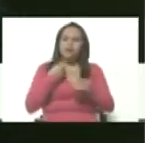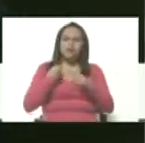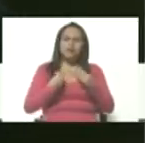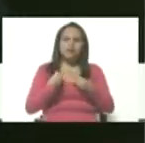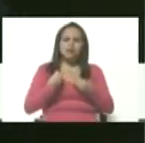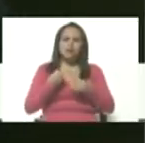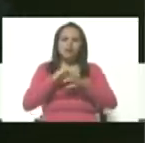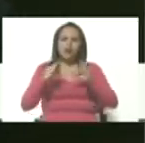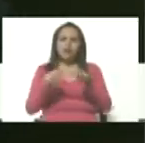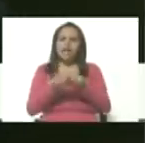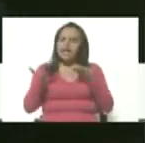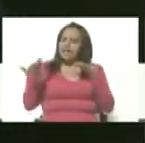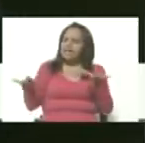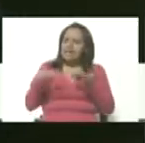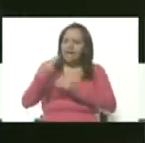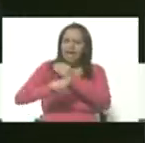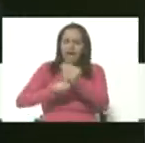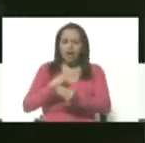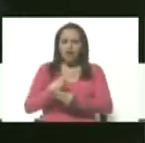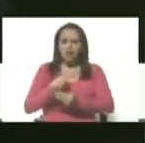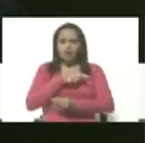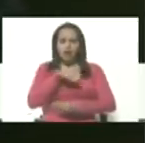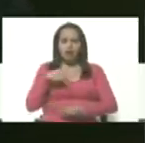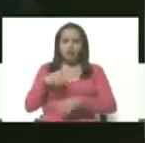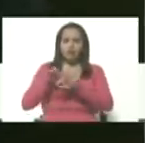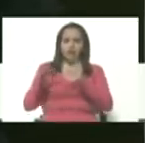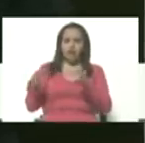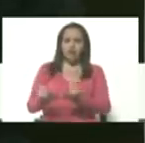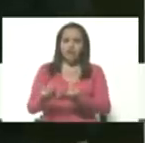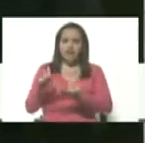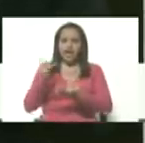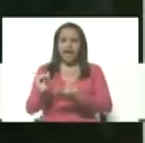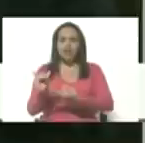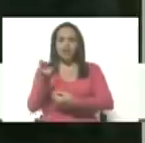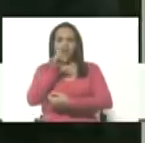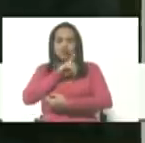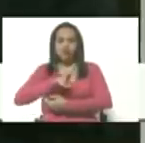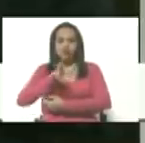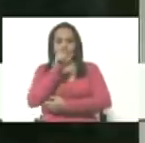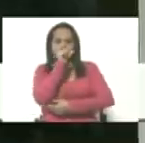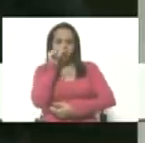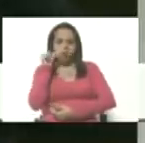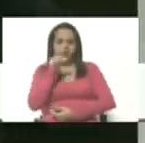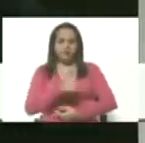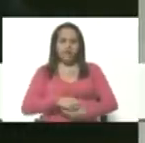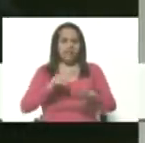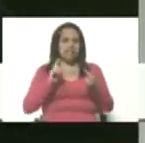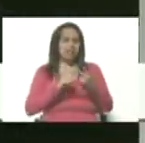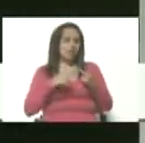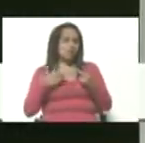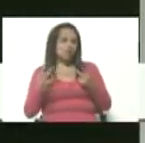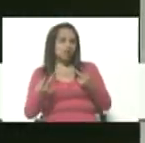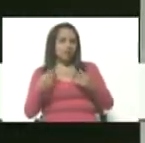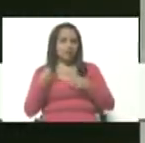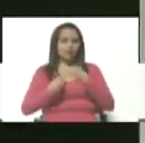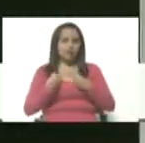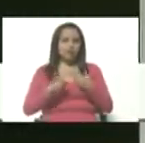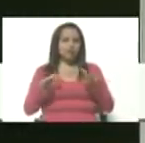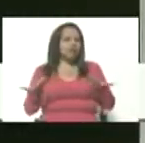¿qué hacer para evitar que nuestros familiares incurran en el consumo de drogas? Segunda angustia, ¿qué